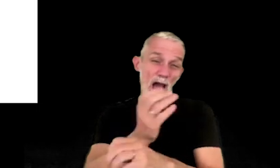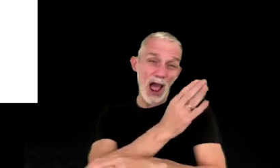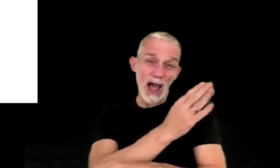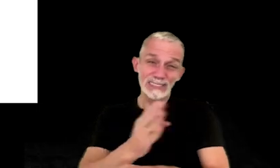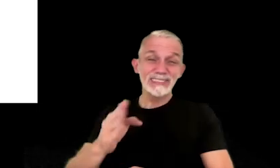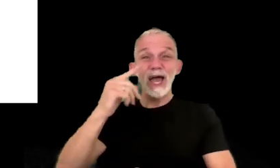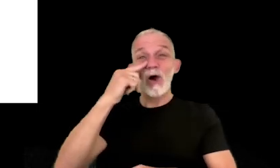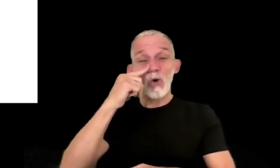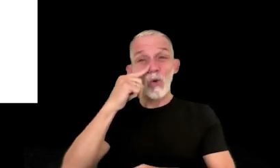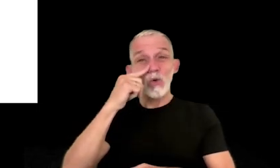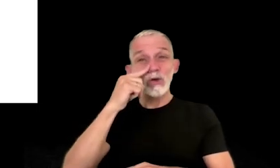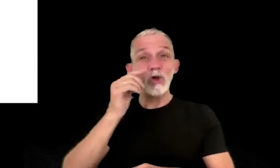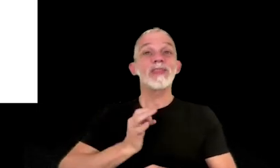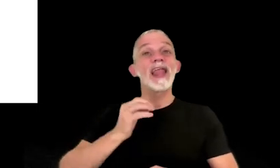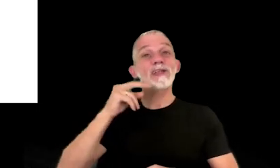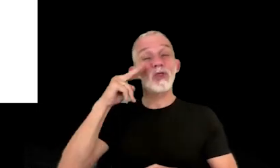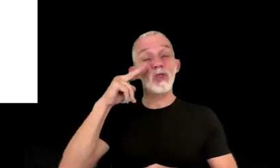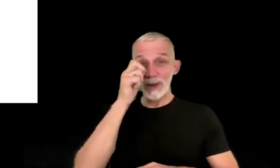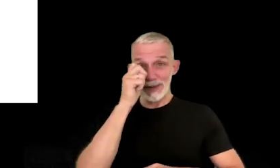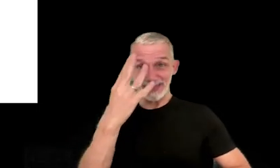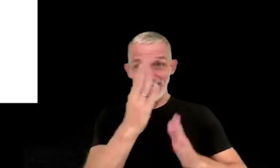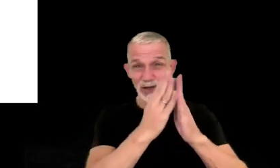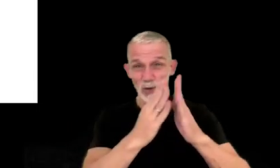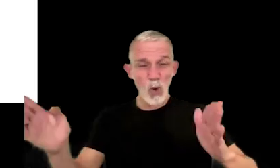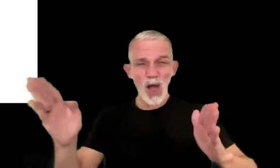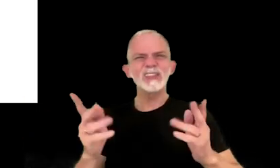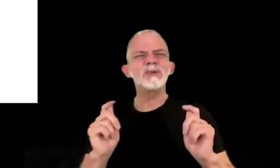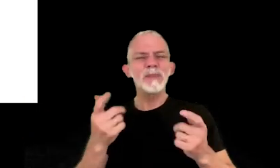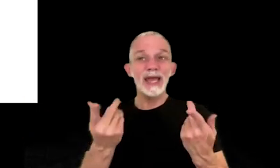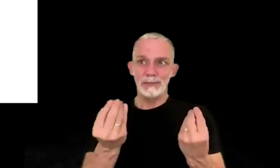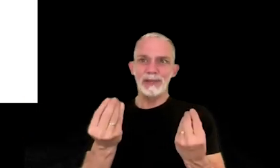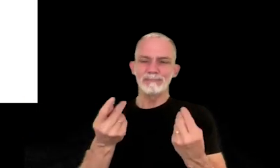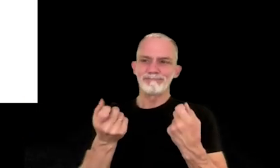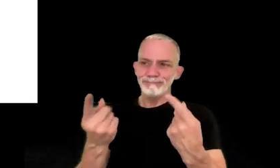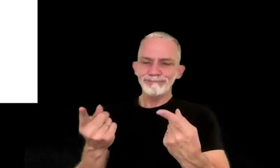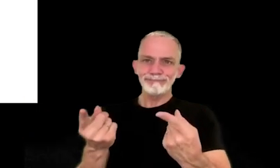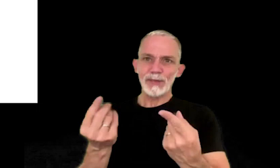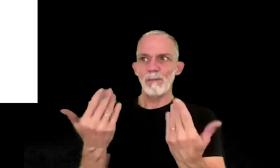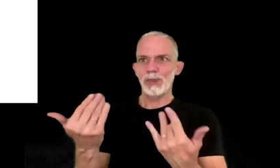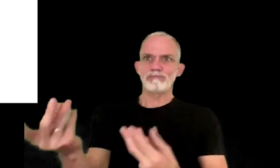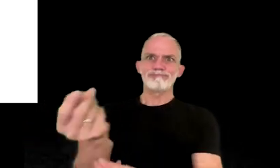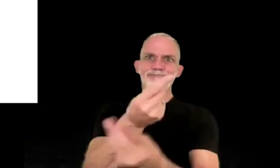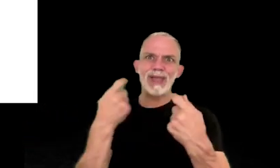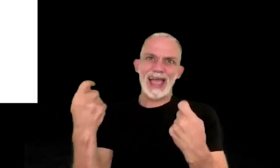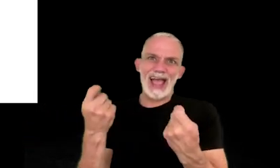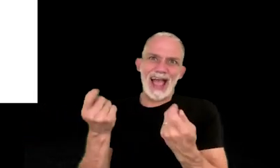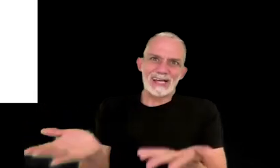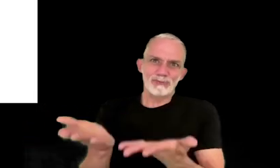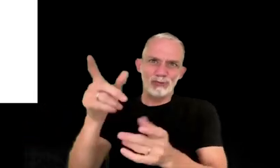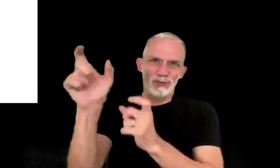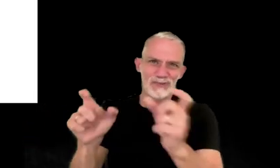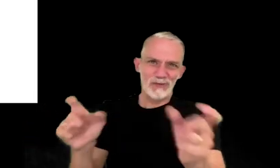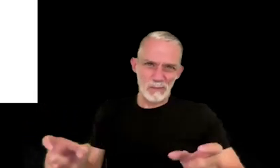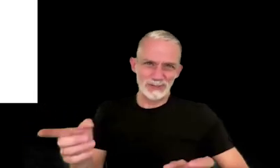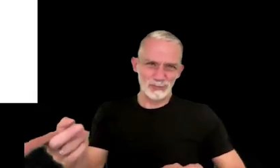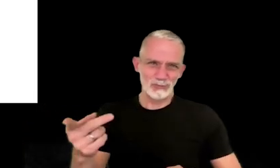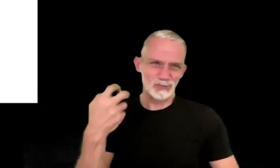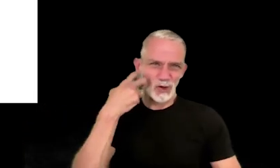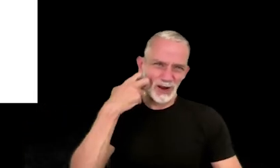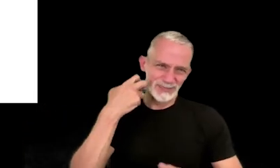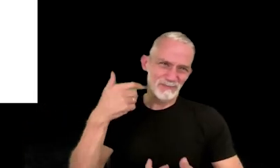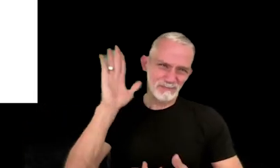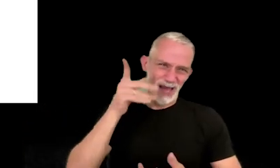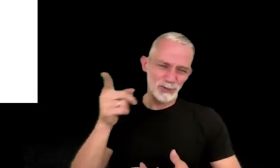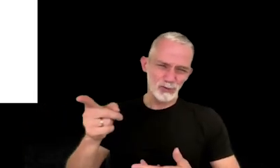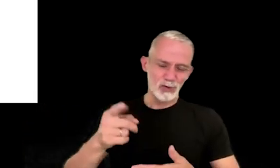junio 2024 para mantener el poder adquisitivo de estas personas de